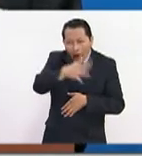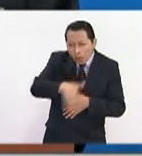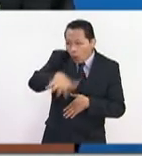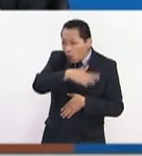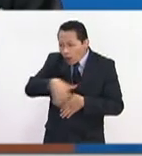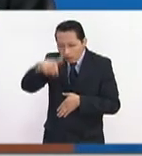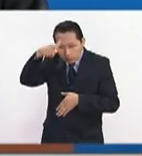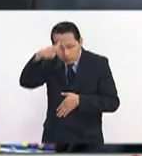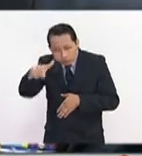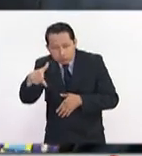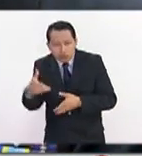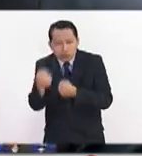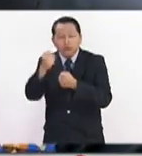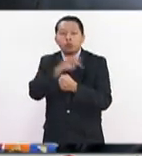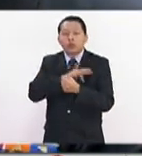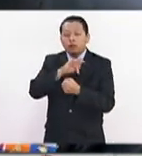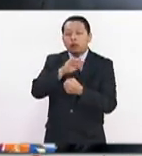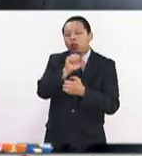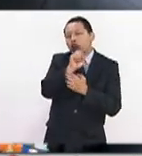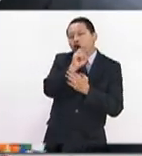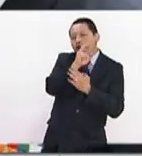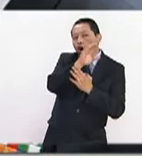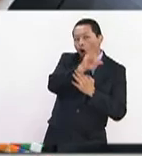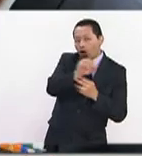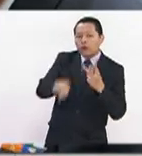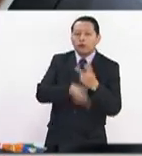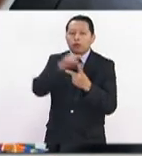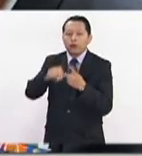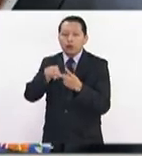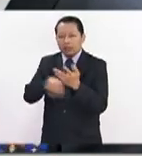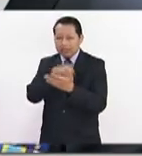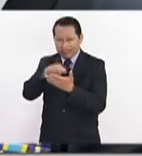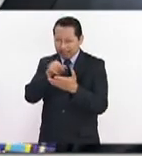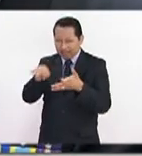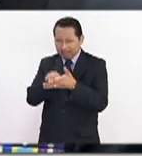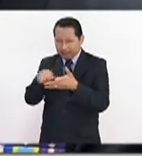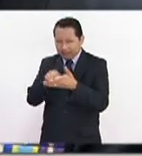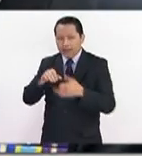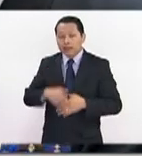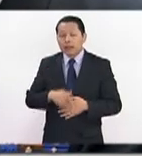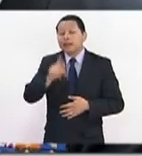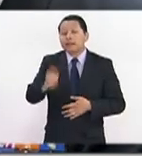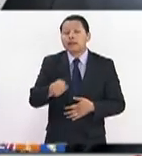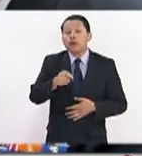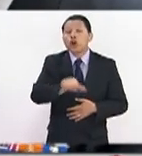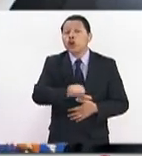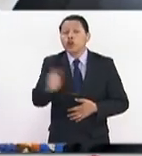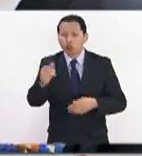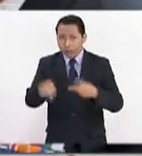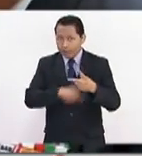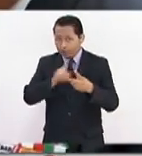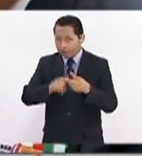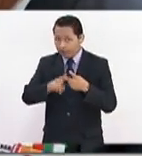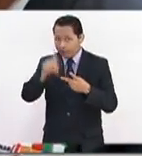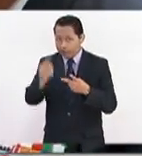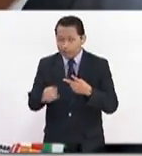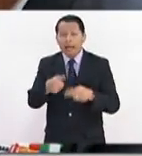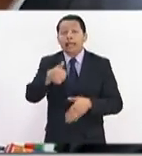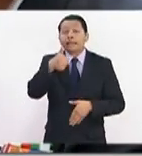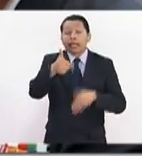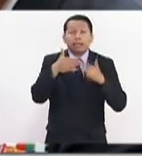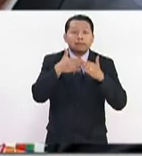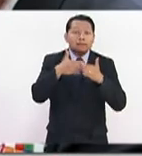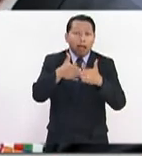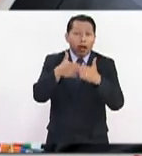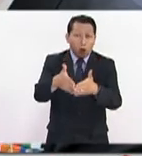una en Isla Socorro y la otra en Isla Clarión. La otra es la adquisición de 6 embarcaciones